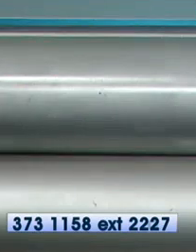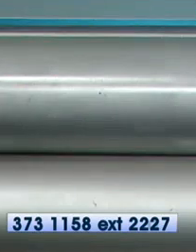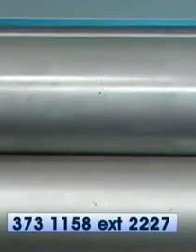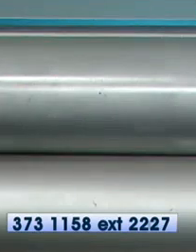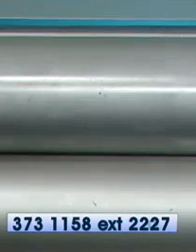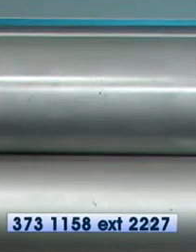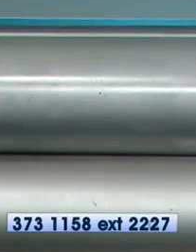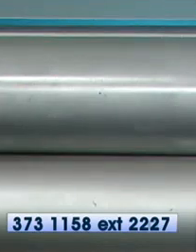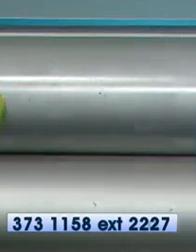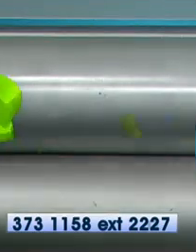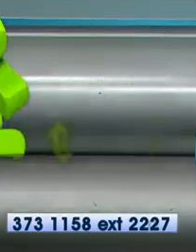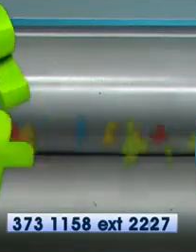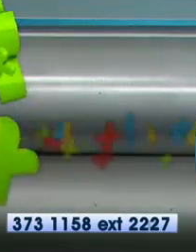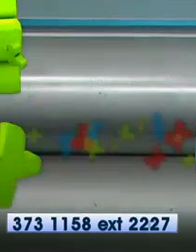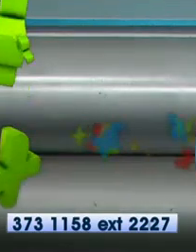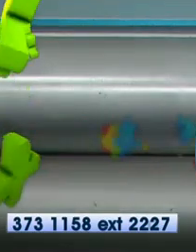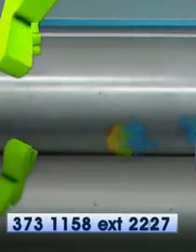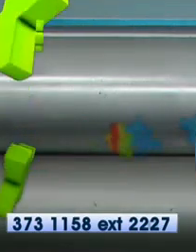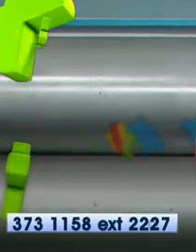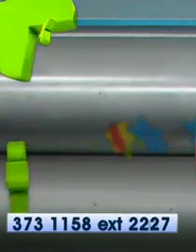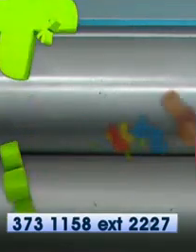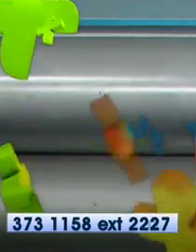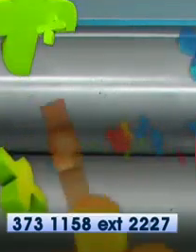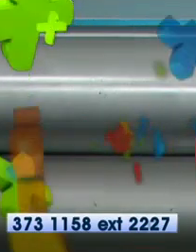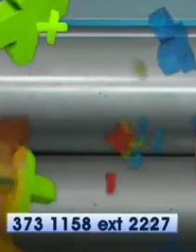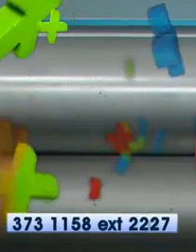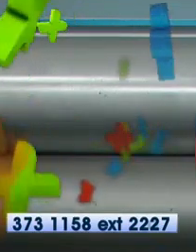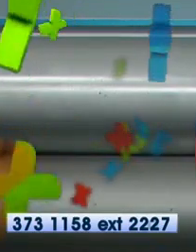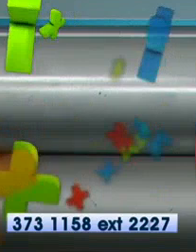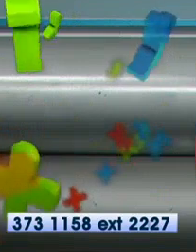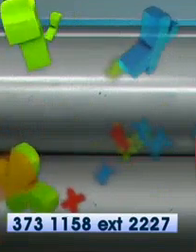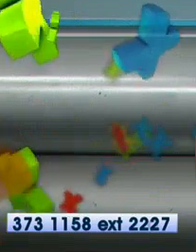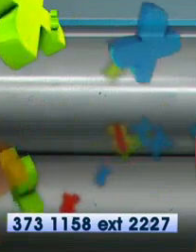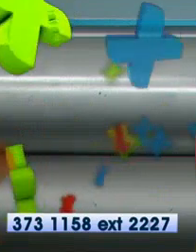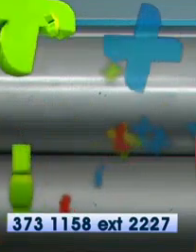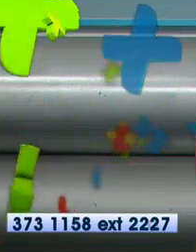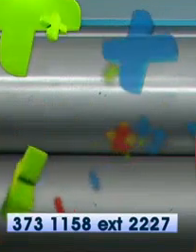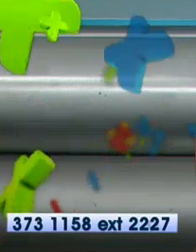Pero recuerde que puede vernos desde cualquier parte del mundo a través del sitio web